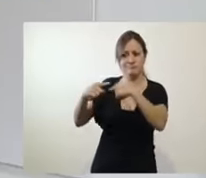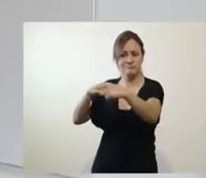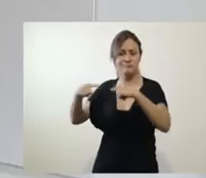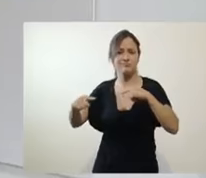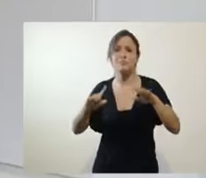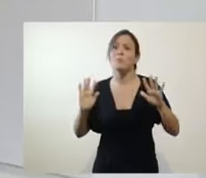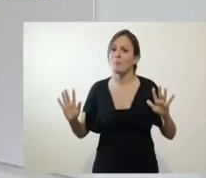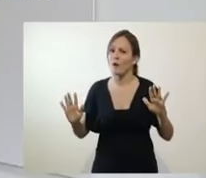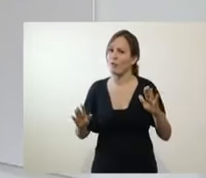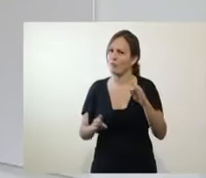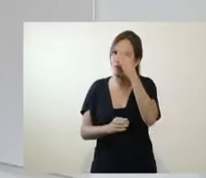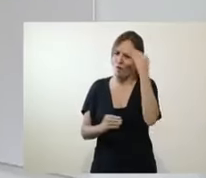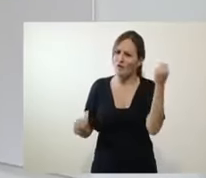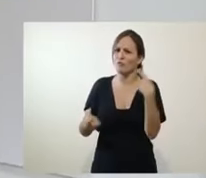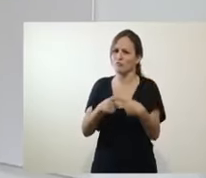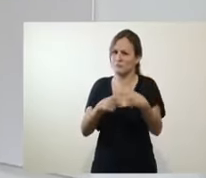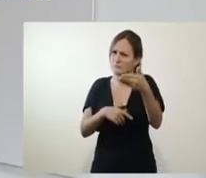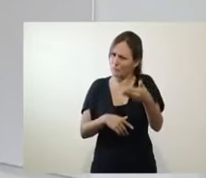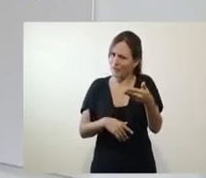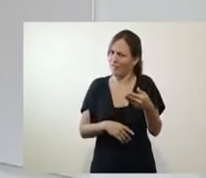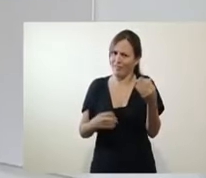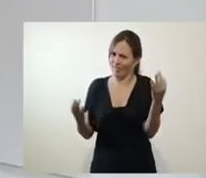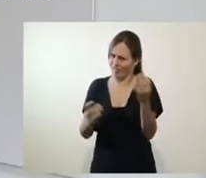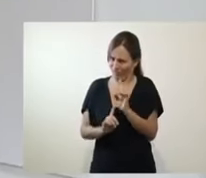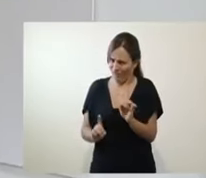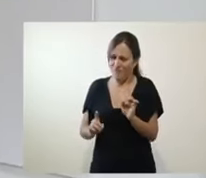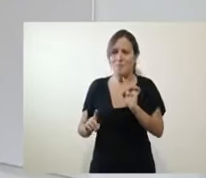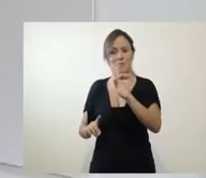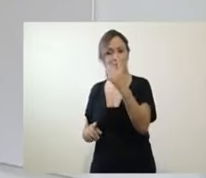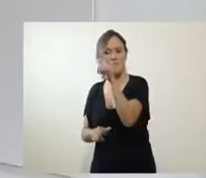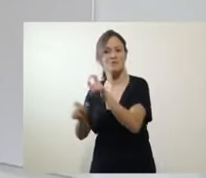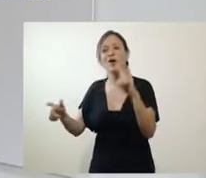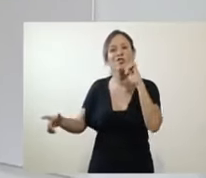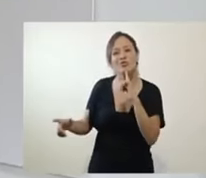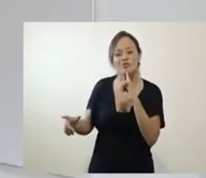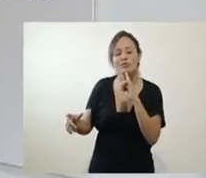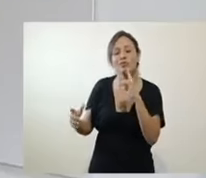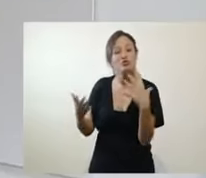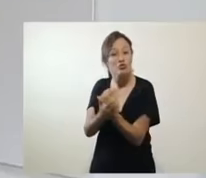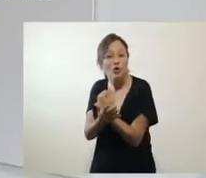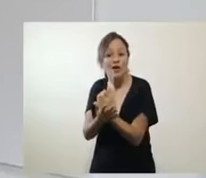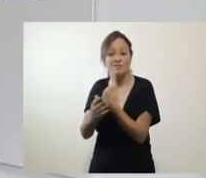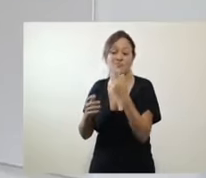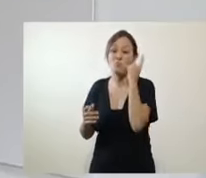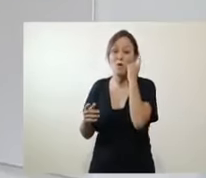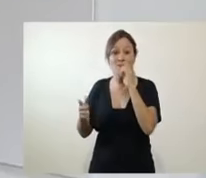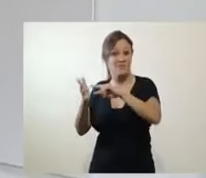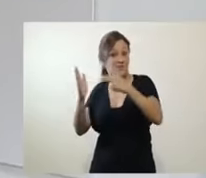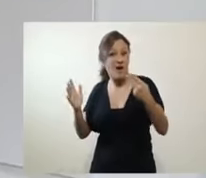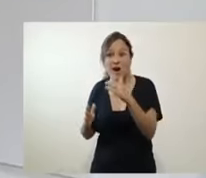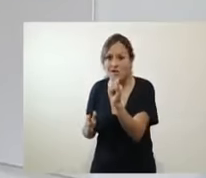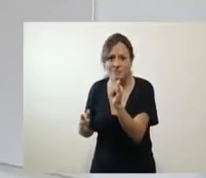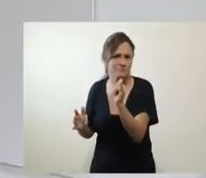no nos olvidemos de varias cosas. Primero, no todo el mundo tiene teléfonos de última generación, con lo cual no todo el mundo puede mandar